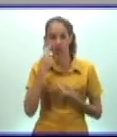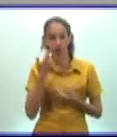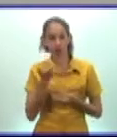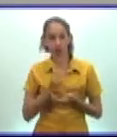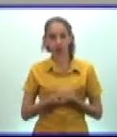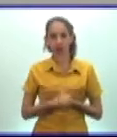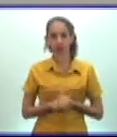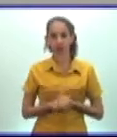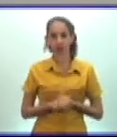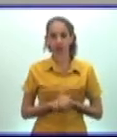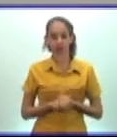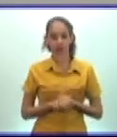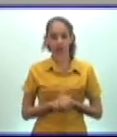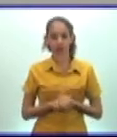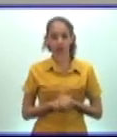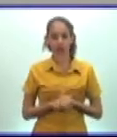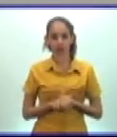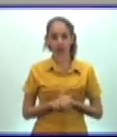del numerador.